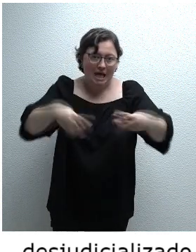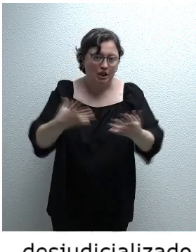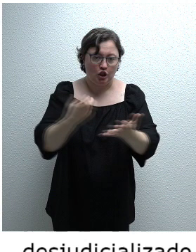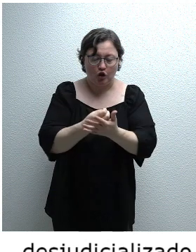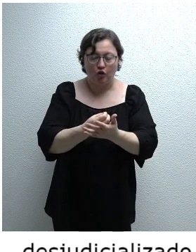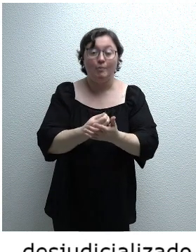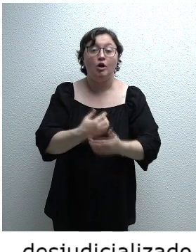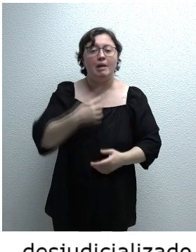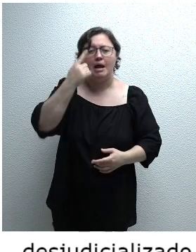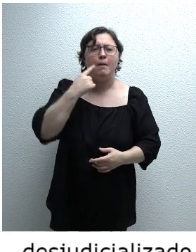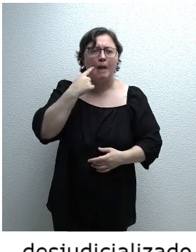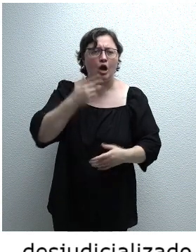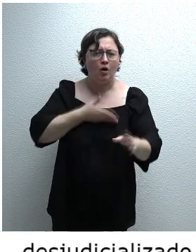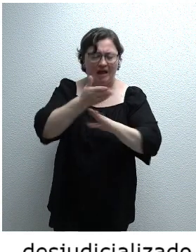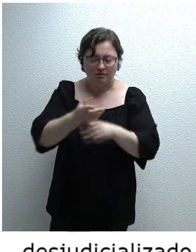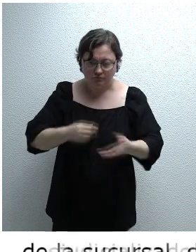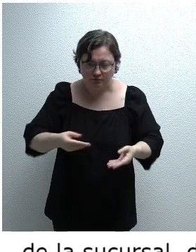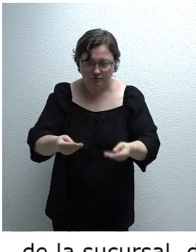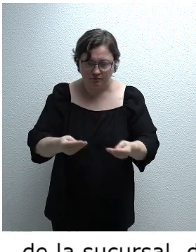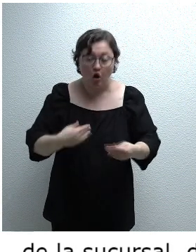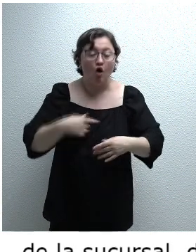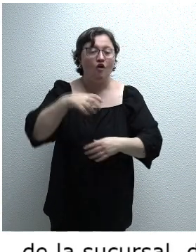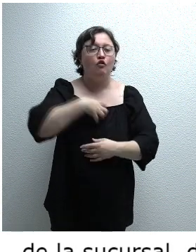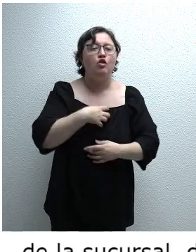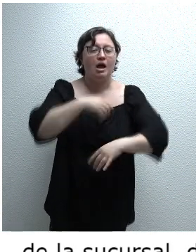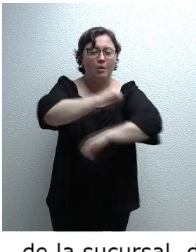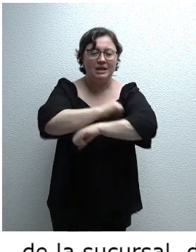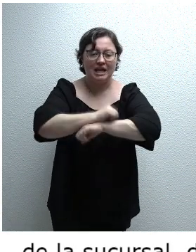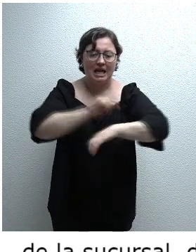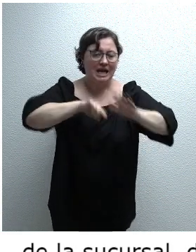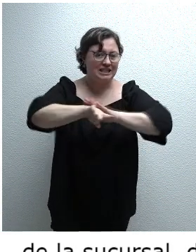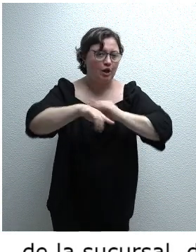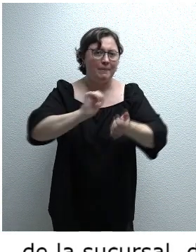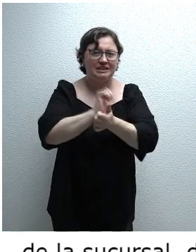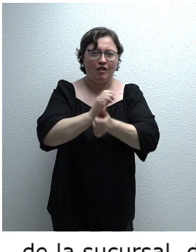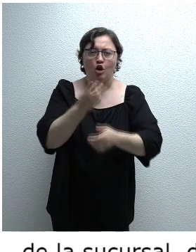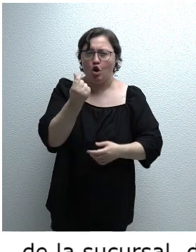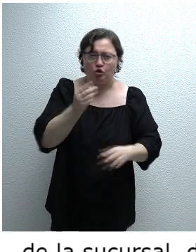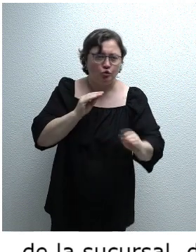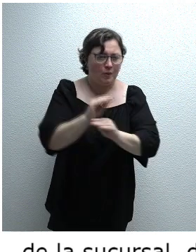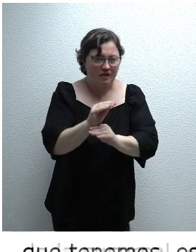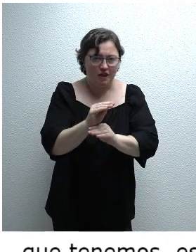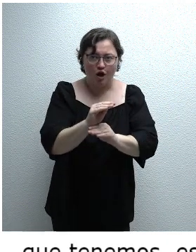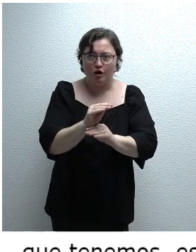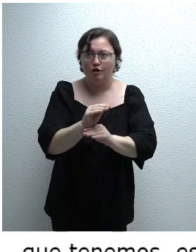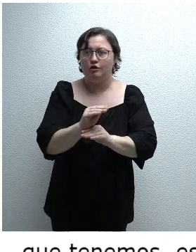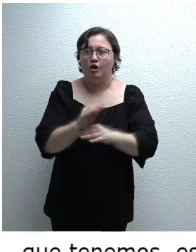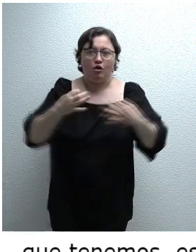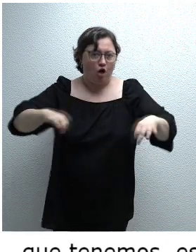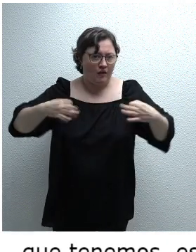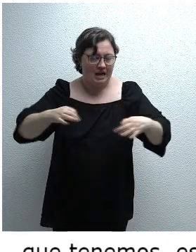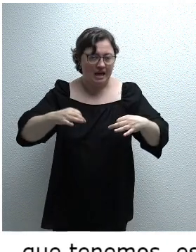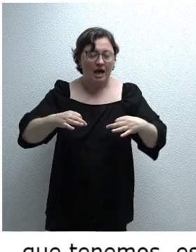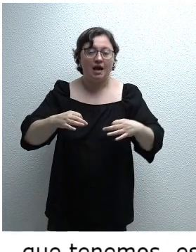la sucursal o ese funcionario de la ventanilla que tramita prestaciones de las que de